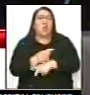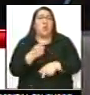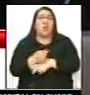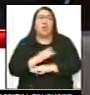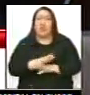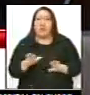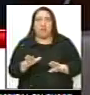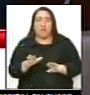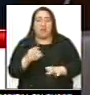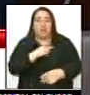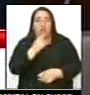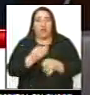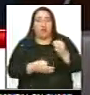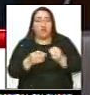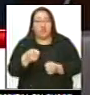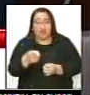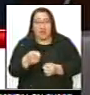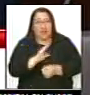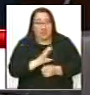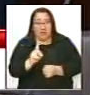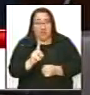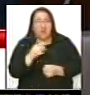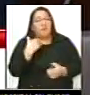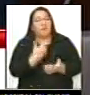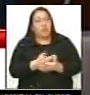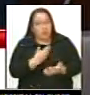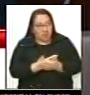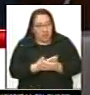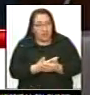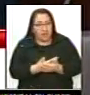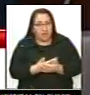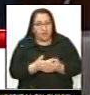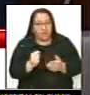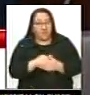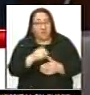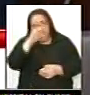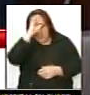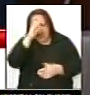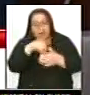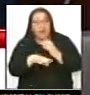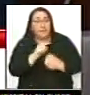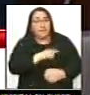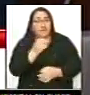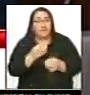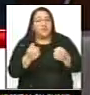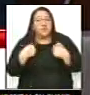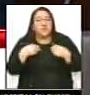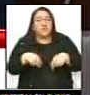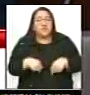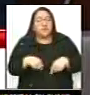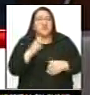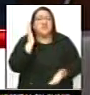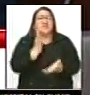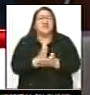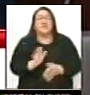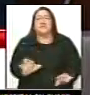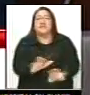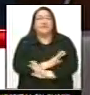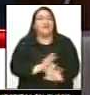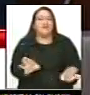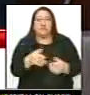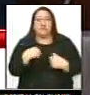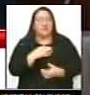que tienen que juzgar el Poder Judicial, que será probada su culpabilidad o inocencia en el Poder Judicial. Nosotros acá no condenamos a nadie.